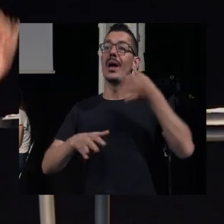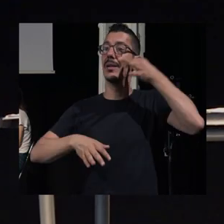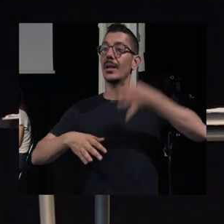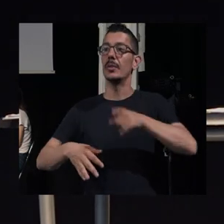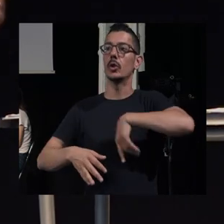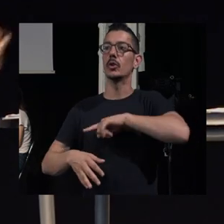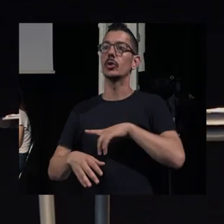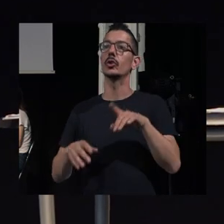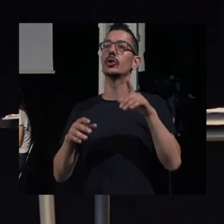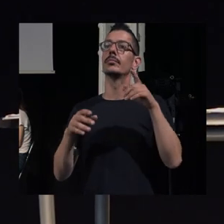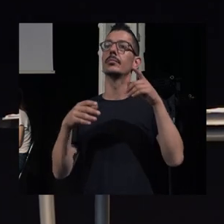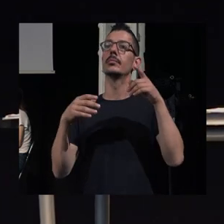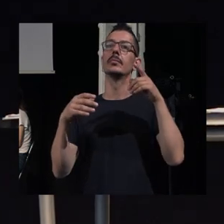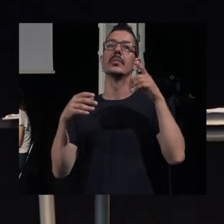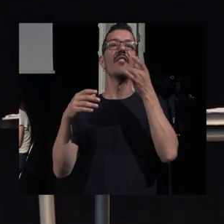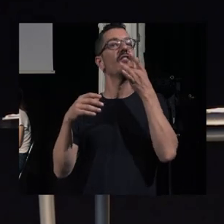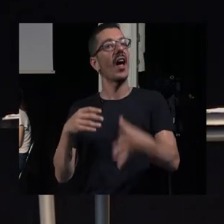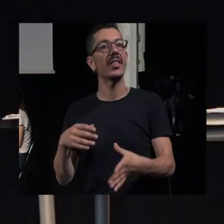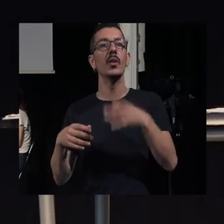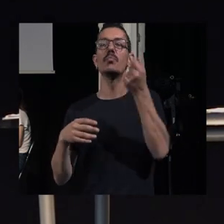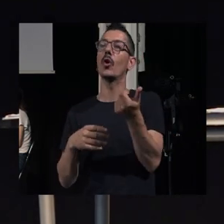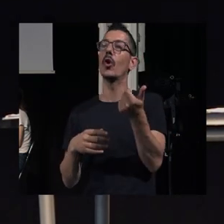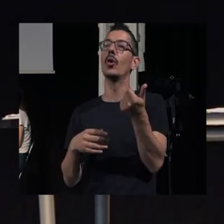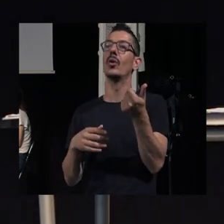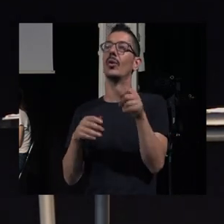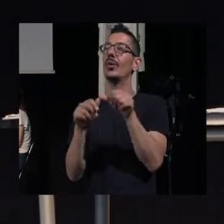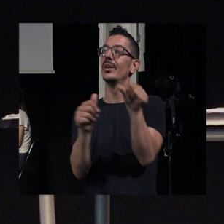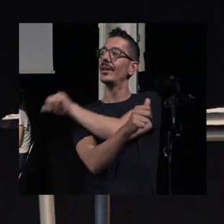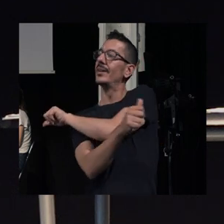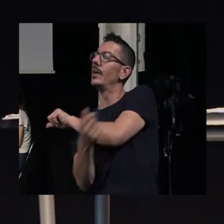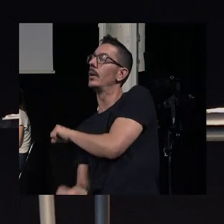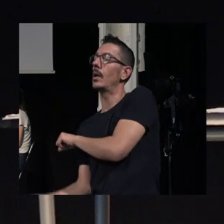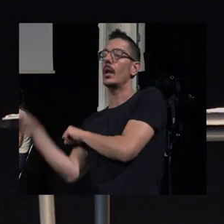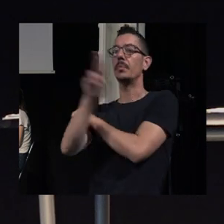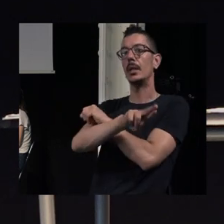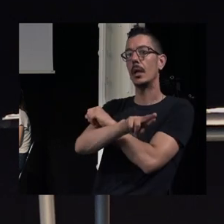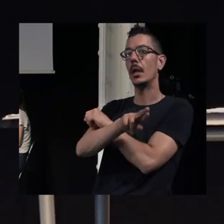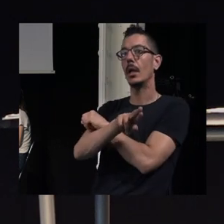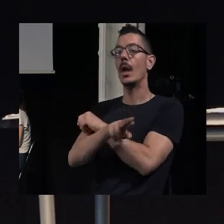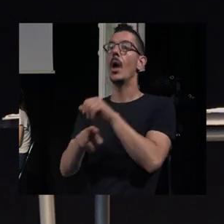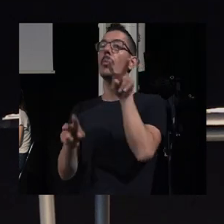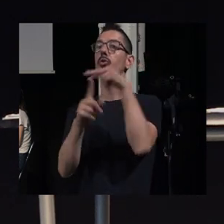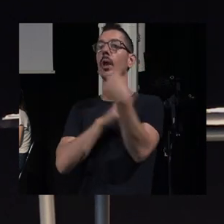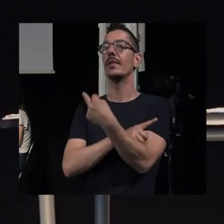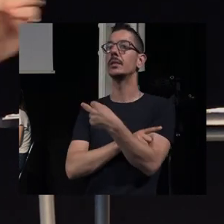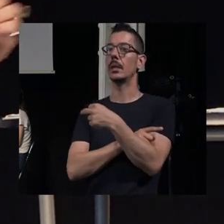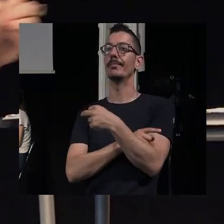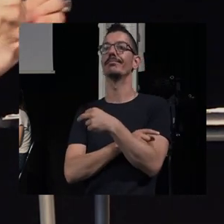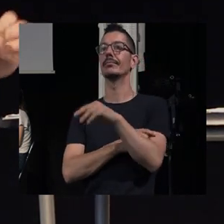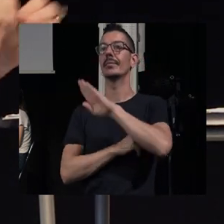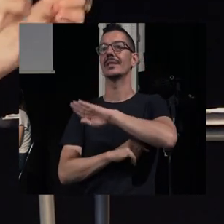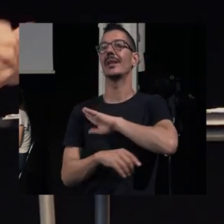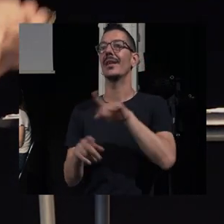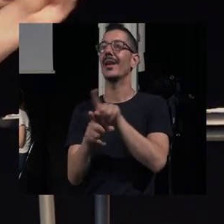se tiende es a la replicación desde ópticas altamente paternalistas, altamente